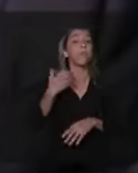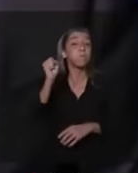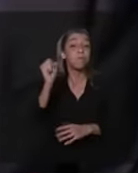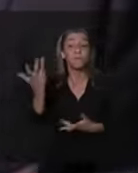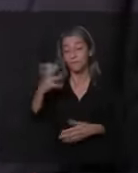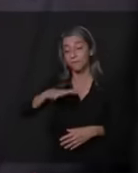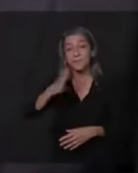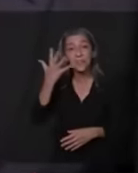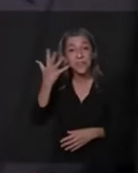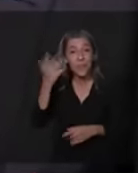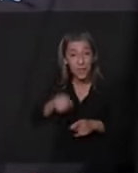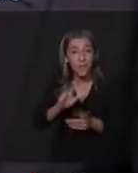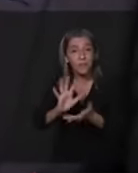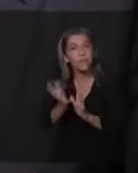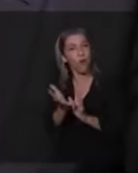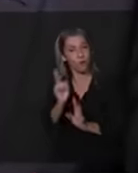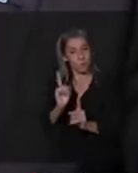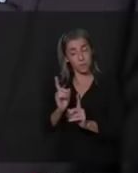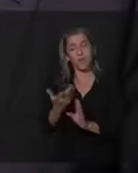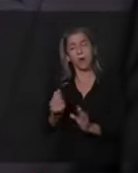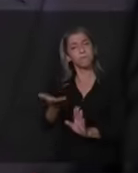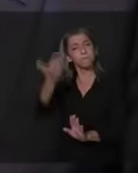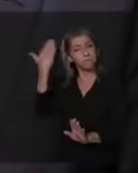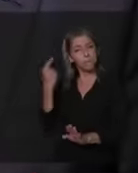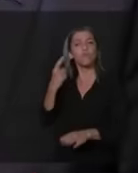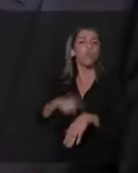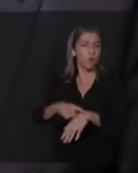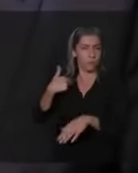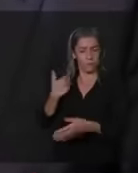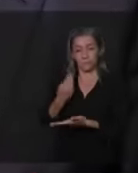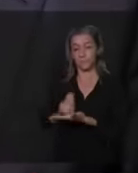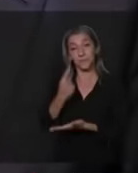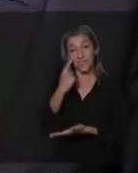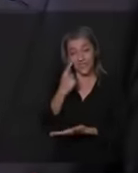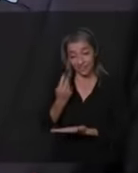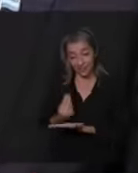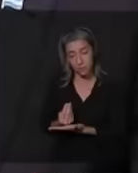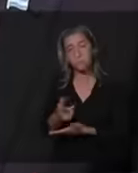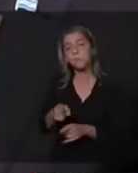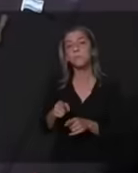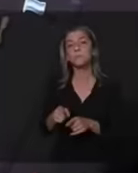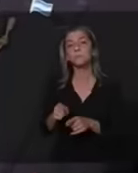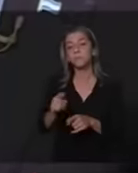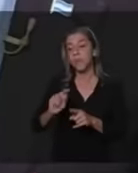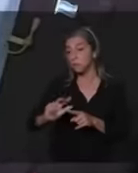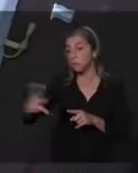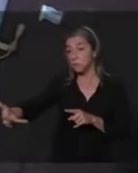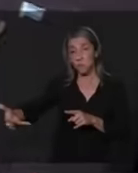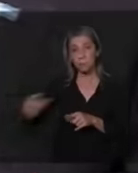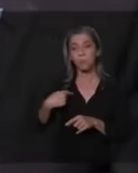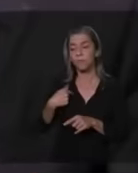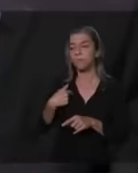ver con algo que me pasó. Era intendente y a 3 cuadras de mi casa mataron a un